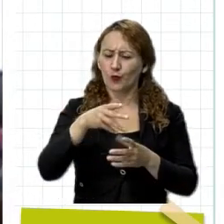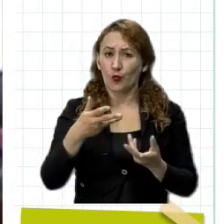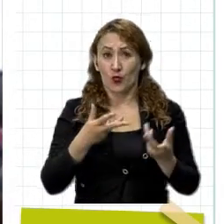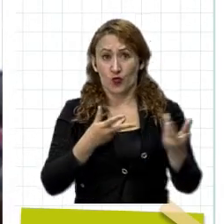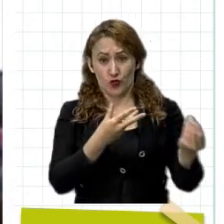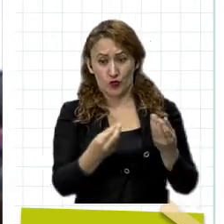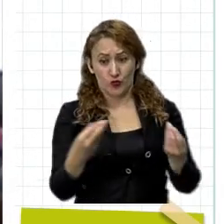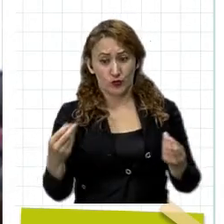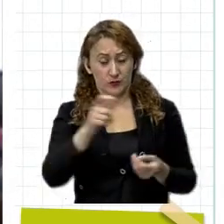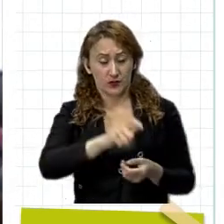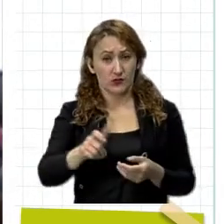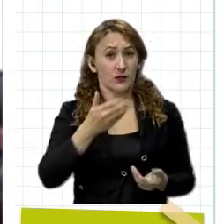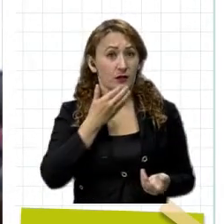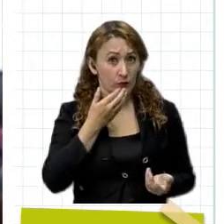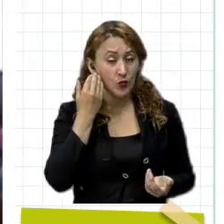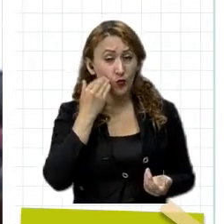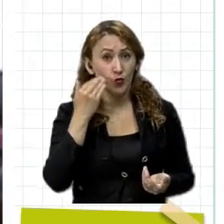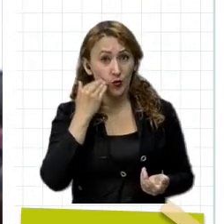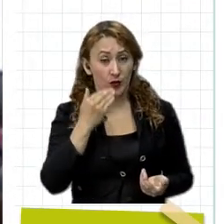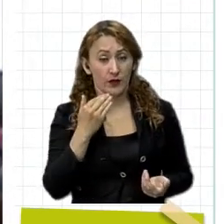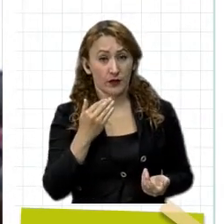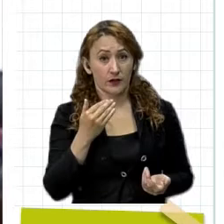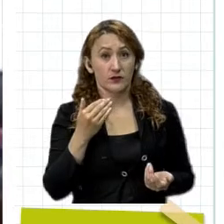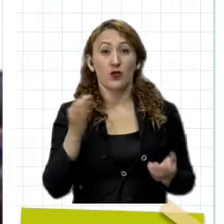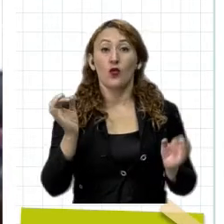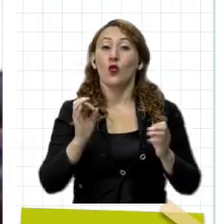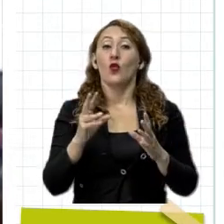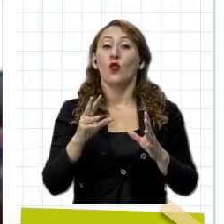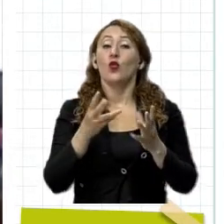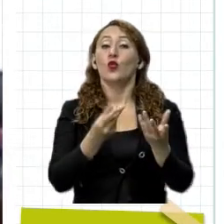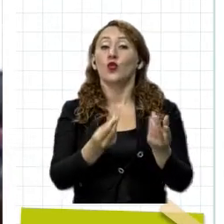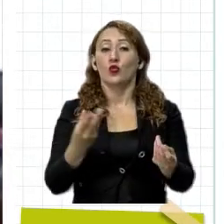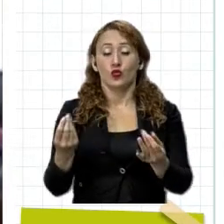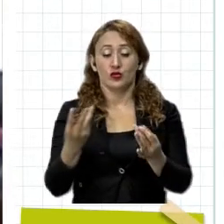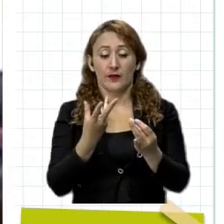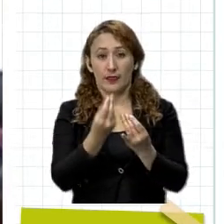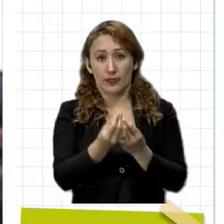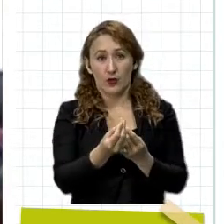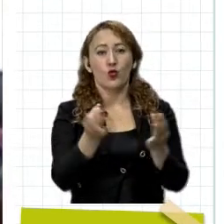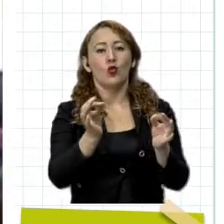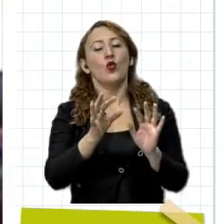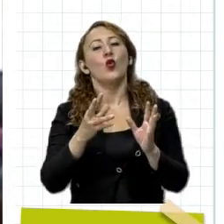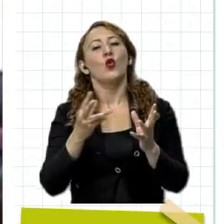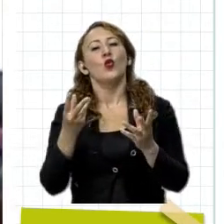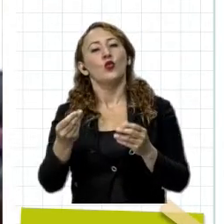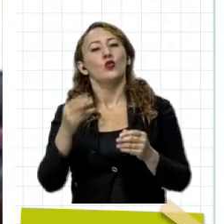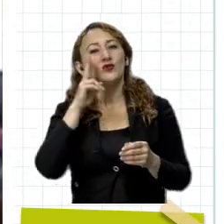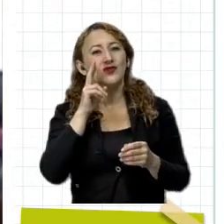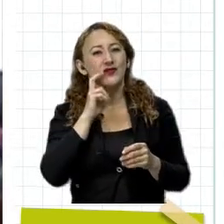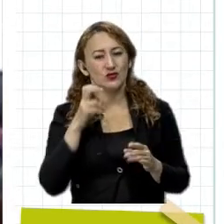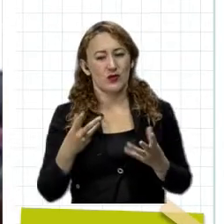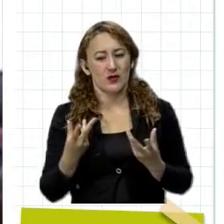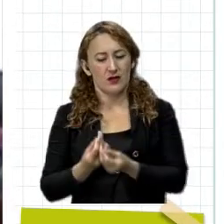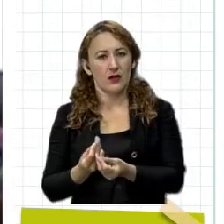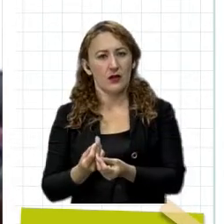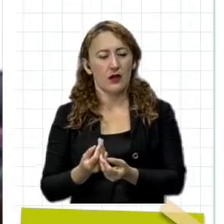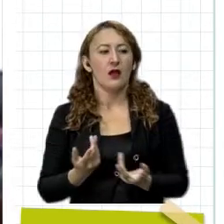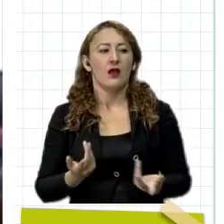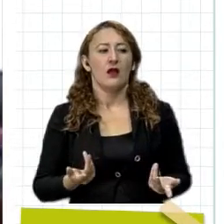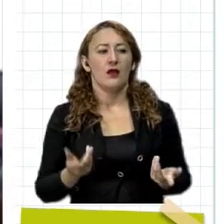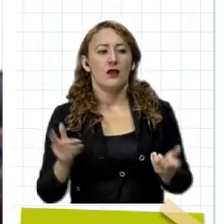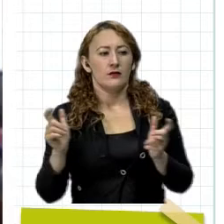como las mujeres, los grupos étnico-raciales, los grupos sexuales minorizados, estén simultáneamente